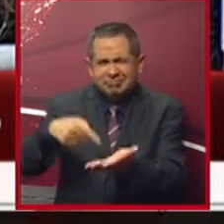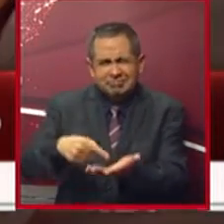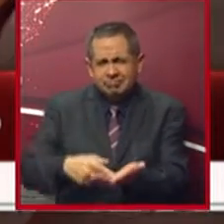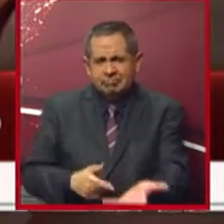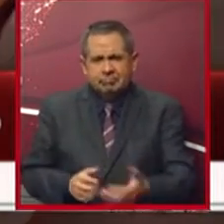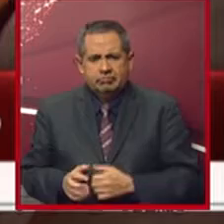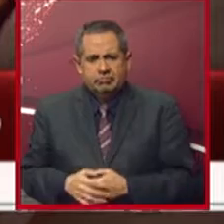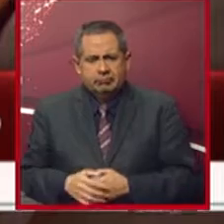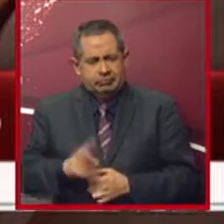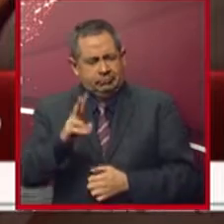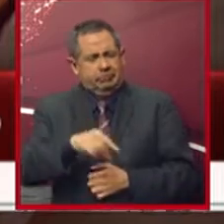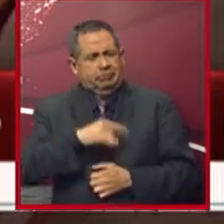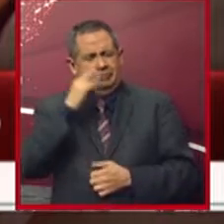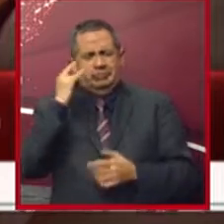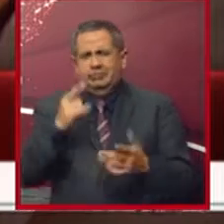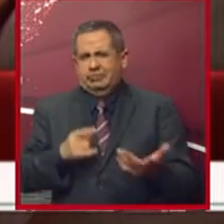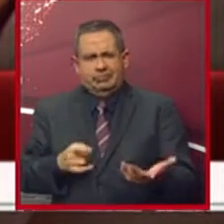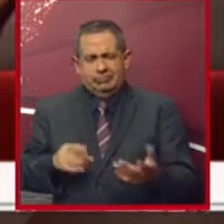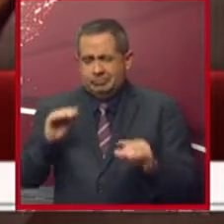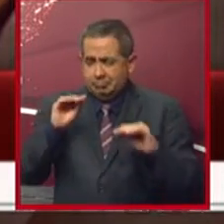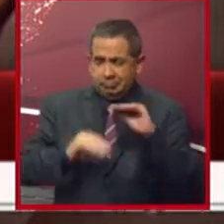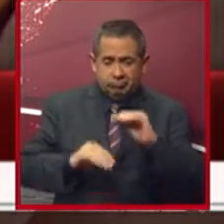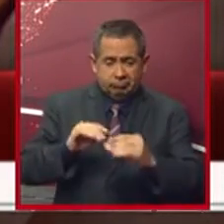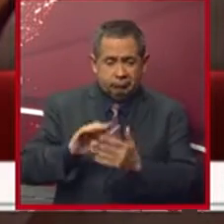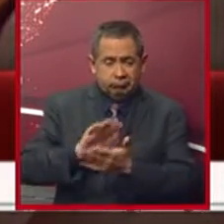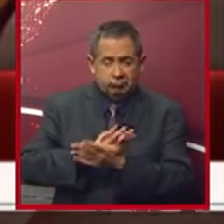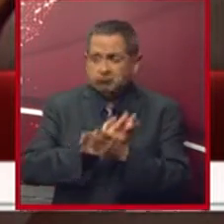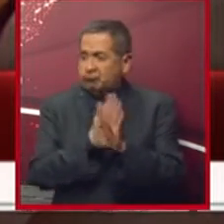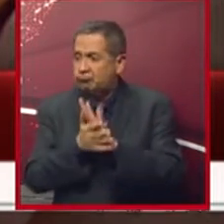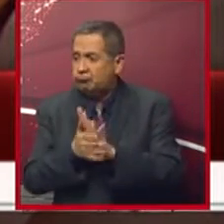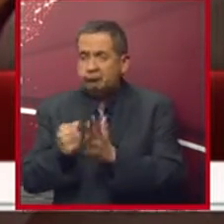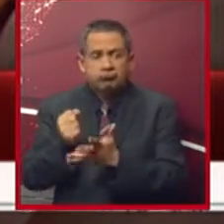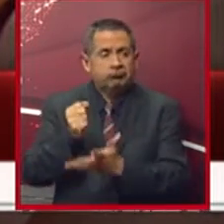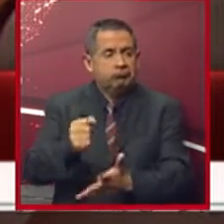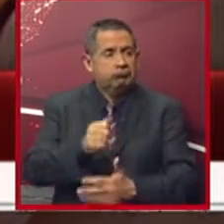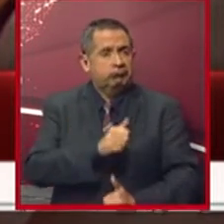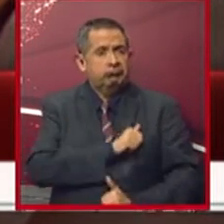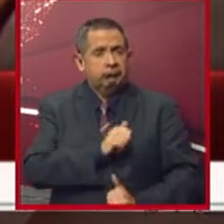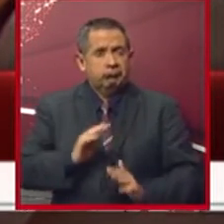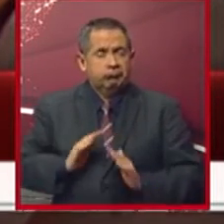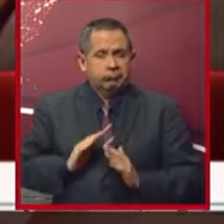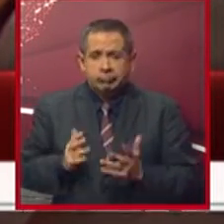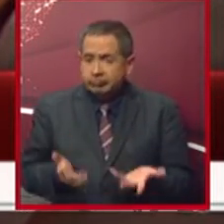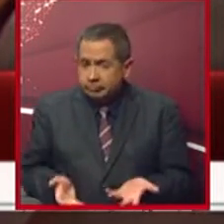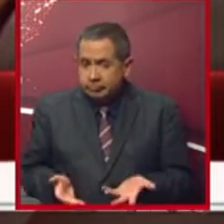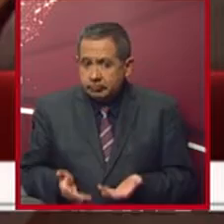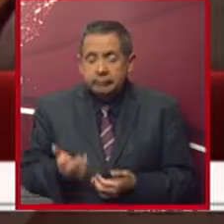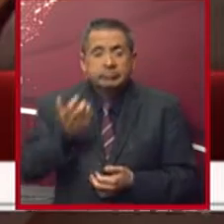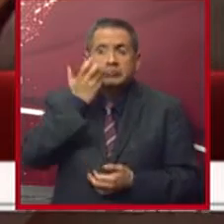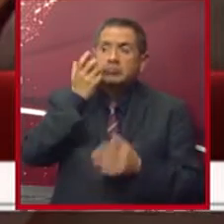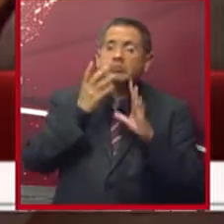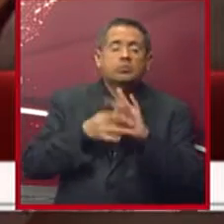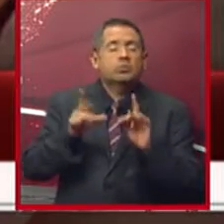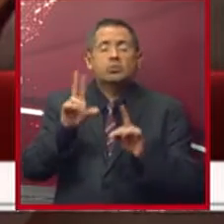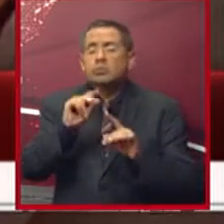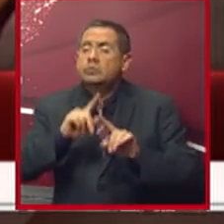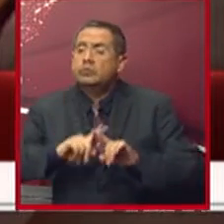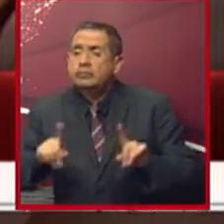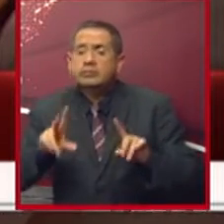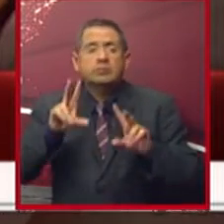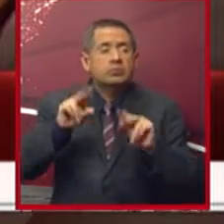Es ofensivo que esta militarización legal, presupuestal y operativa ahora se pretenda vender como un proyecto